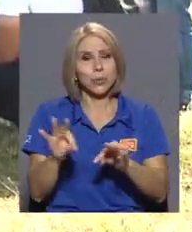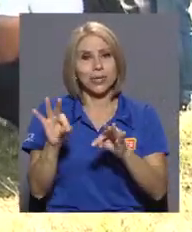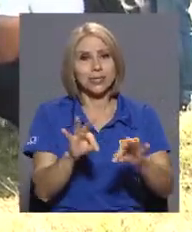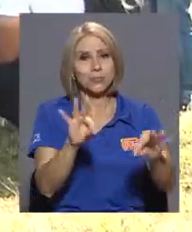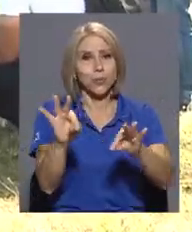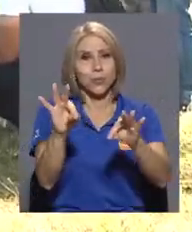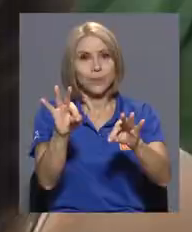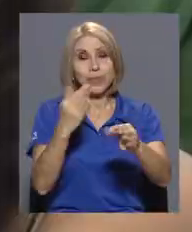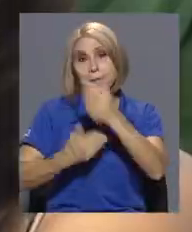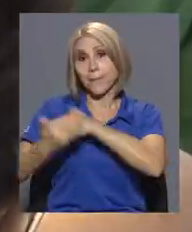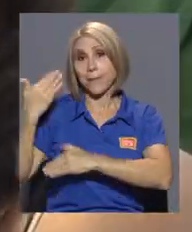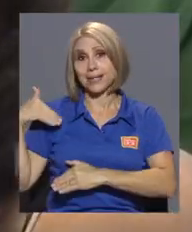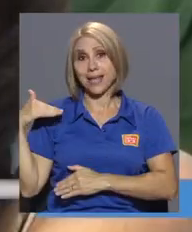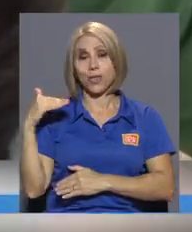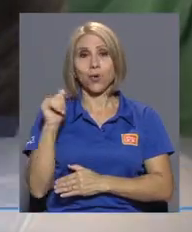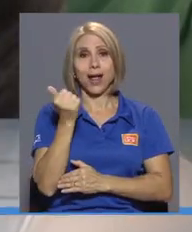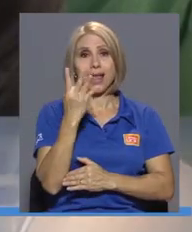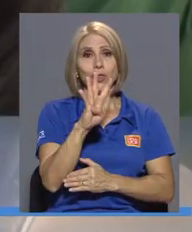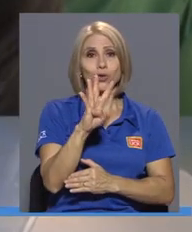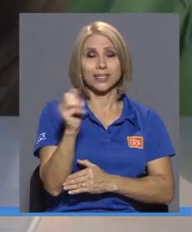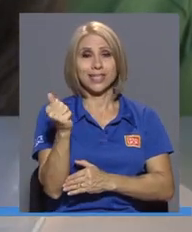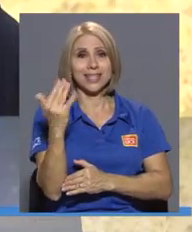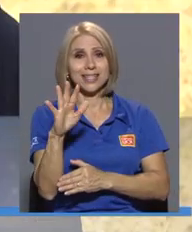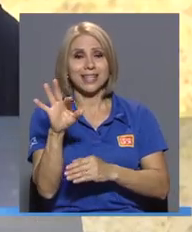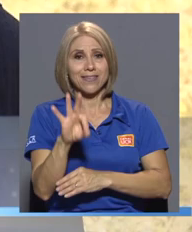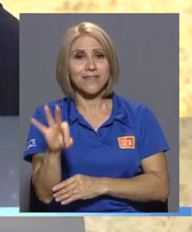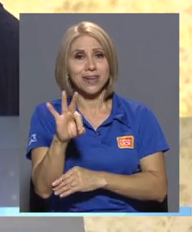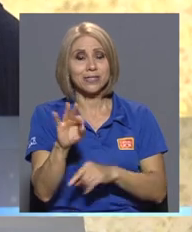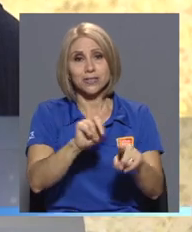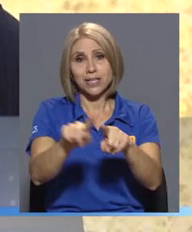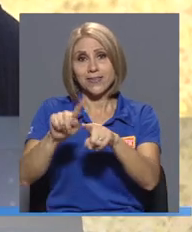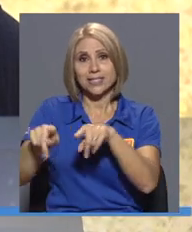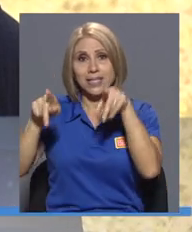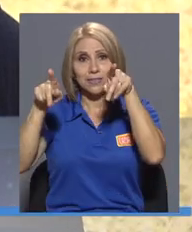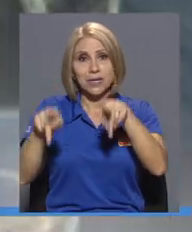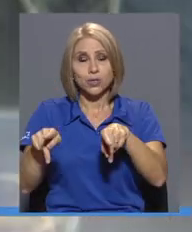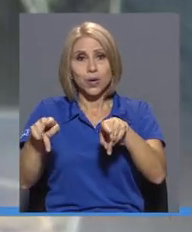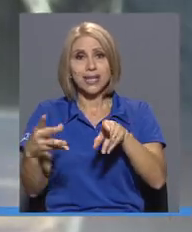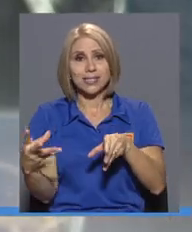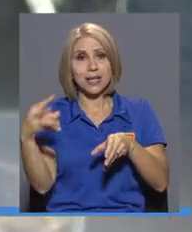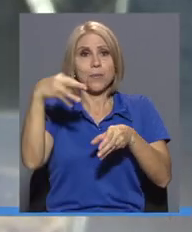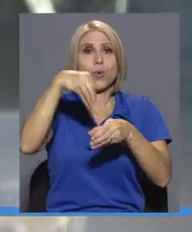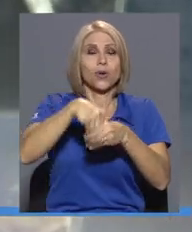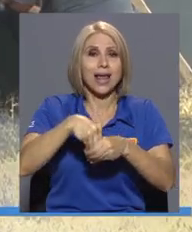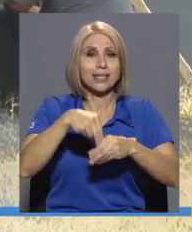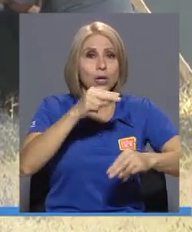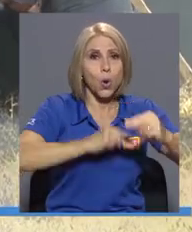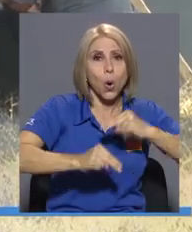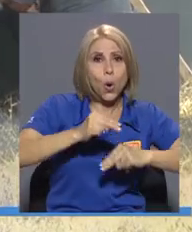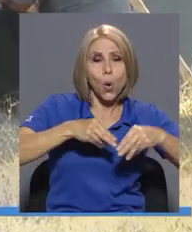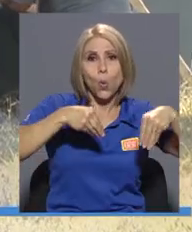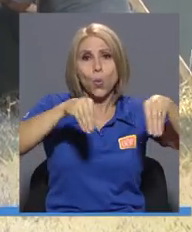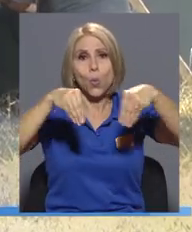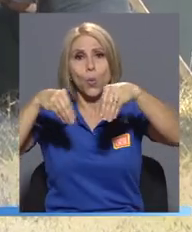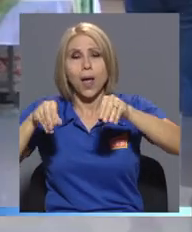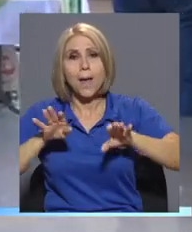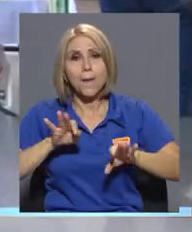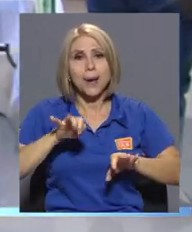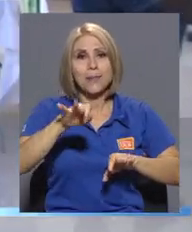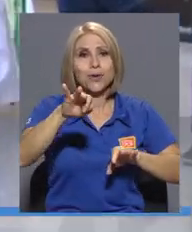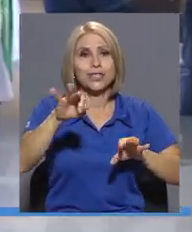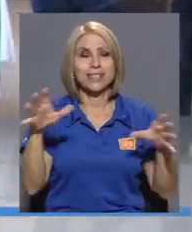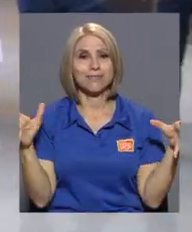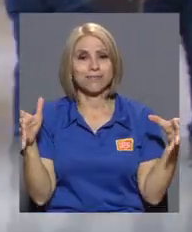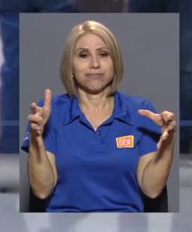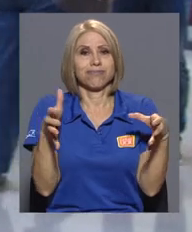El pasado 14 y 15 de febrero se reunieron diversas personas involucradas en la producción comercial y exportación de mariposas para